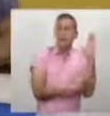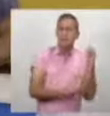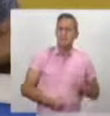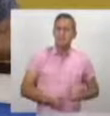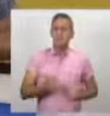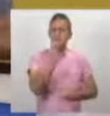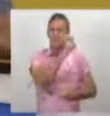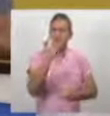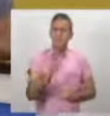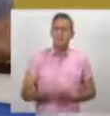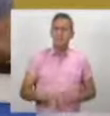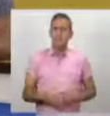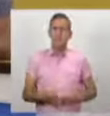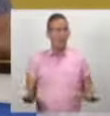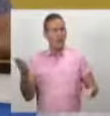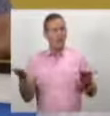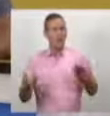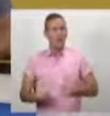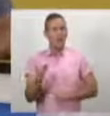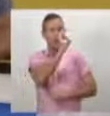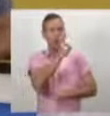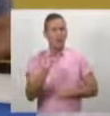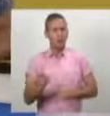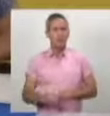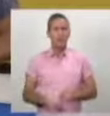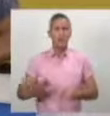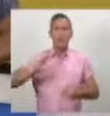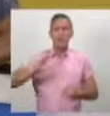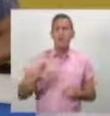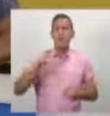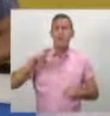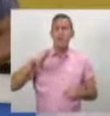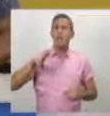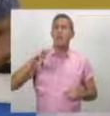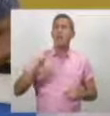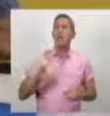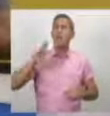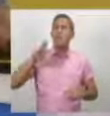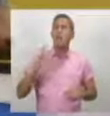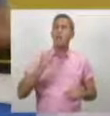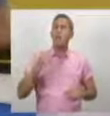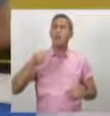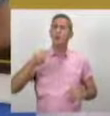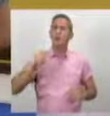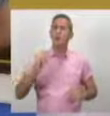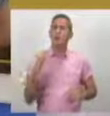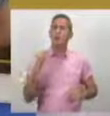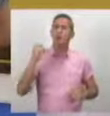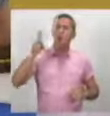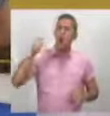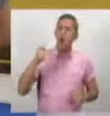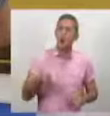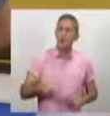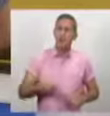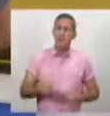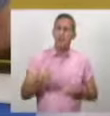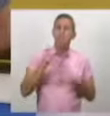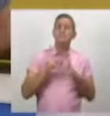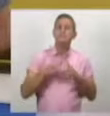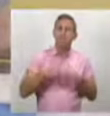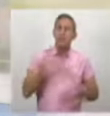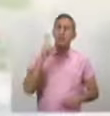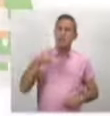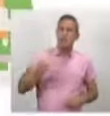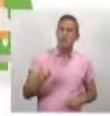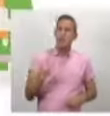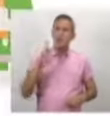la célula y además comparar la célula eucariota y procariota. Por tanto, ese es precisamente el tema de nuestro encuentro